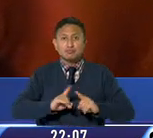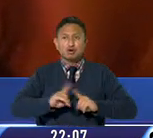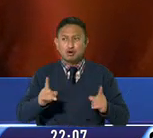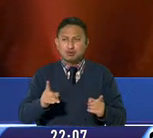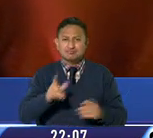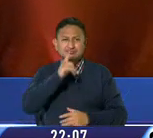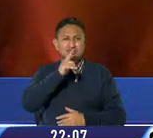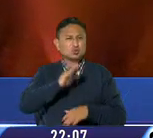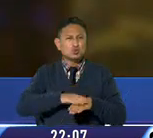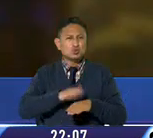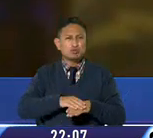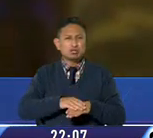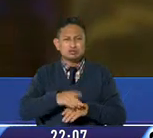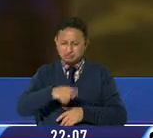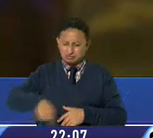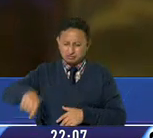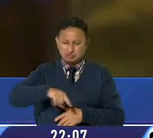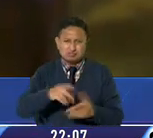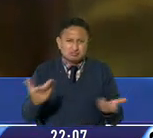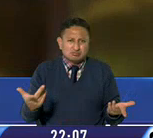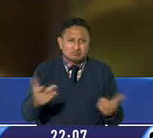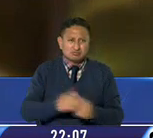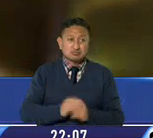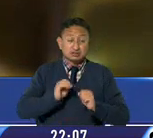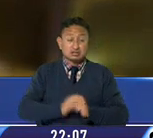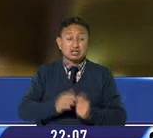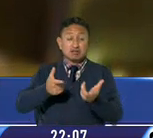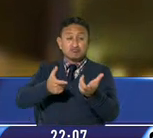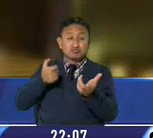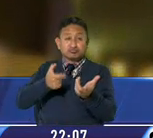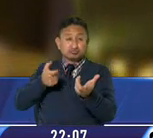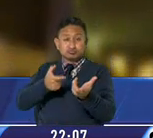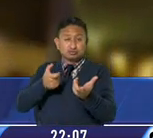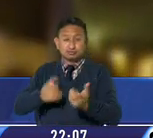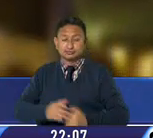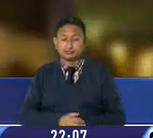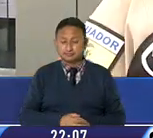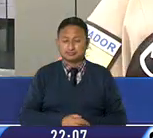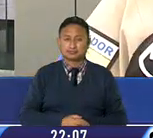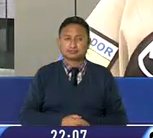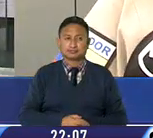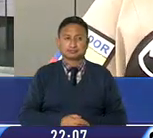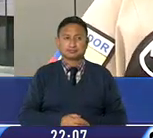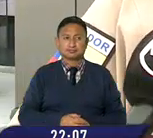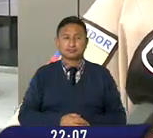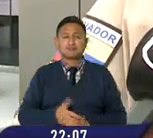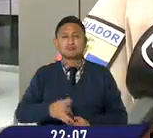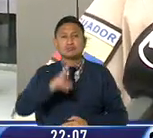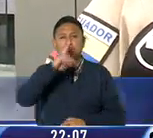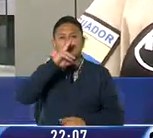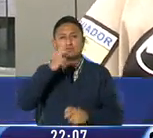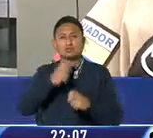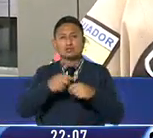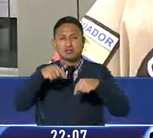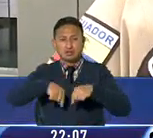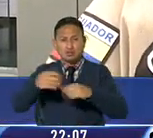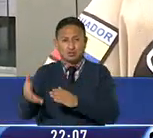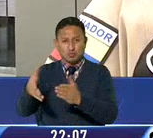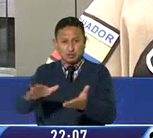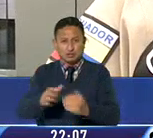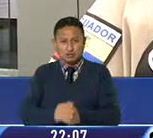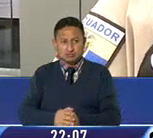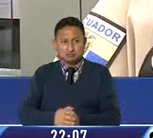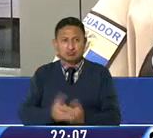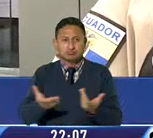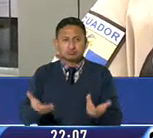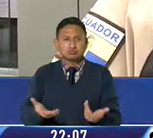en la lista de los sicarios que utilizaron armas largas para cumplir con el encargo. Las características de este asesinato fueron